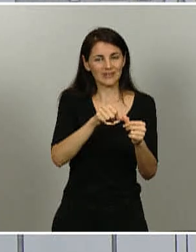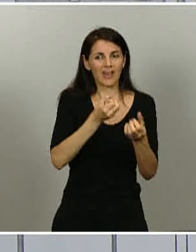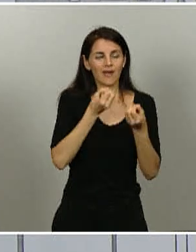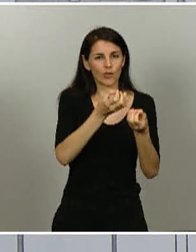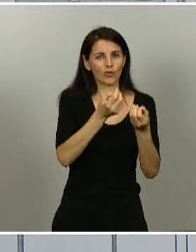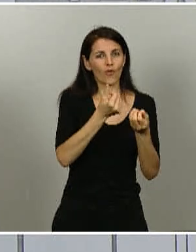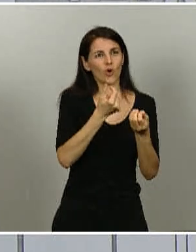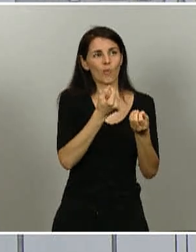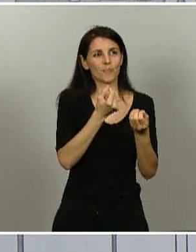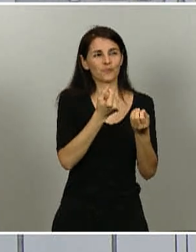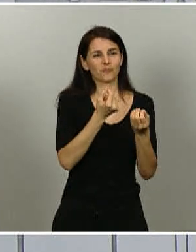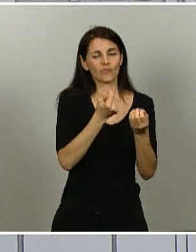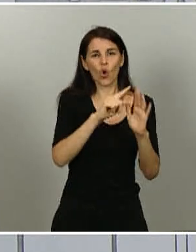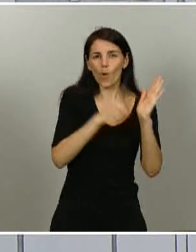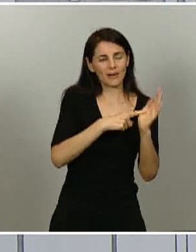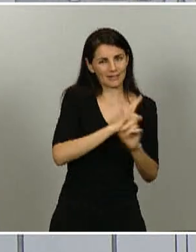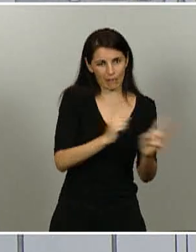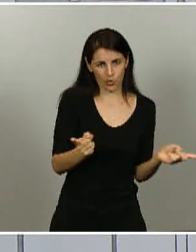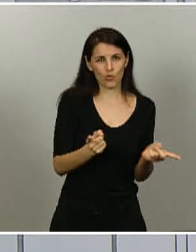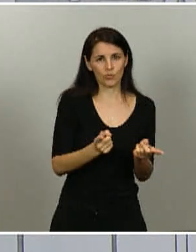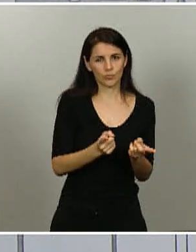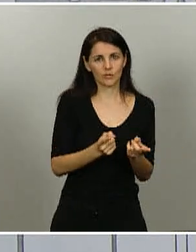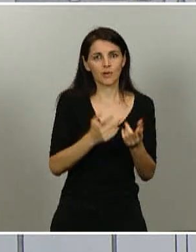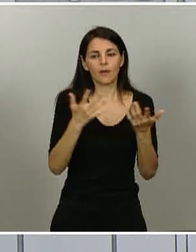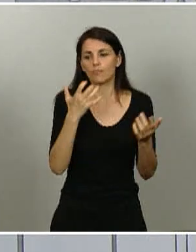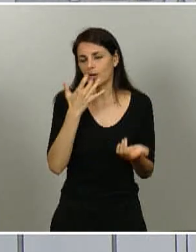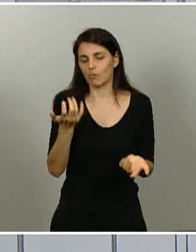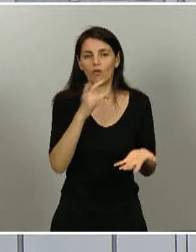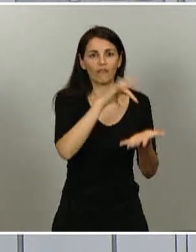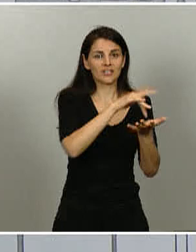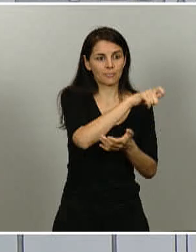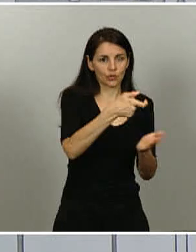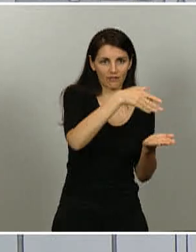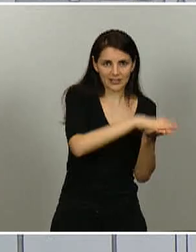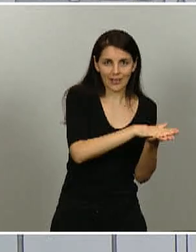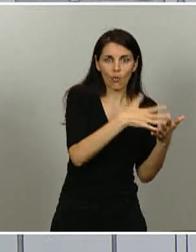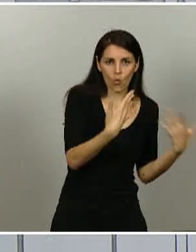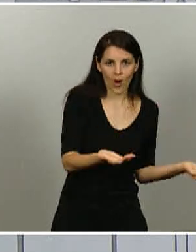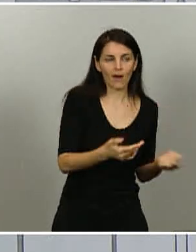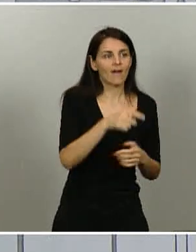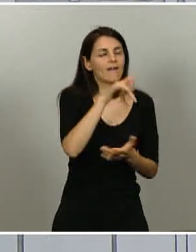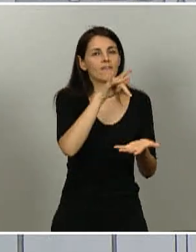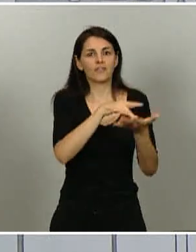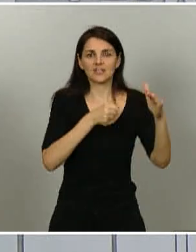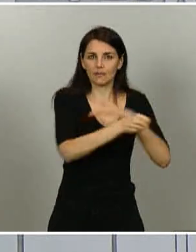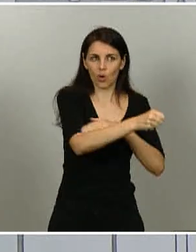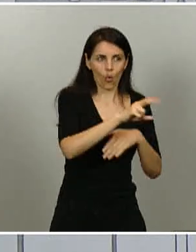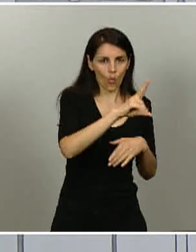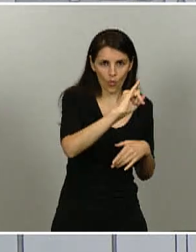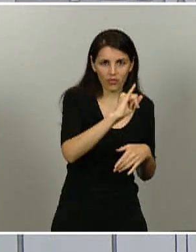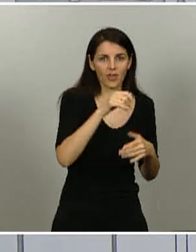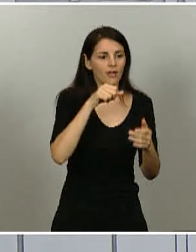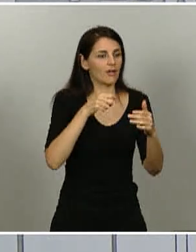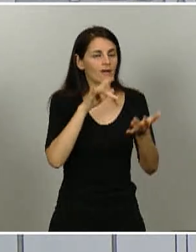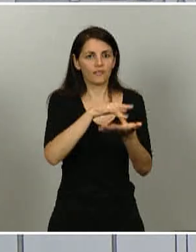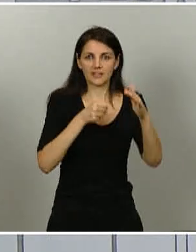más en completar las fechas de fallecidos, las fechas de hospitalización, las fechas de ingreso en UCI y algunas otras variables relacionadas con ellos.